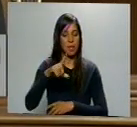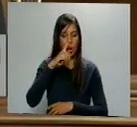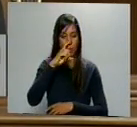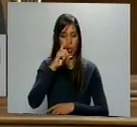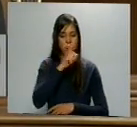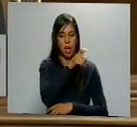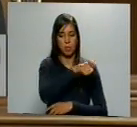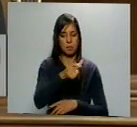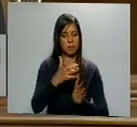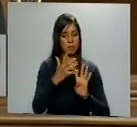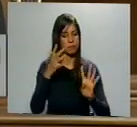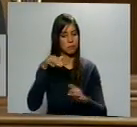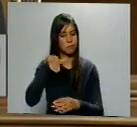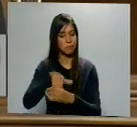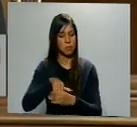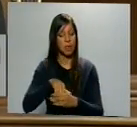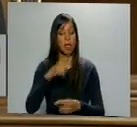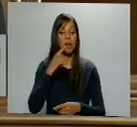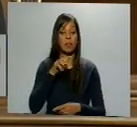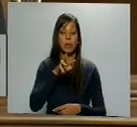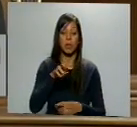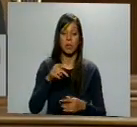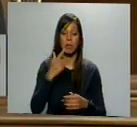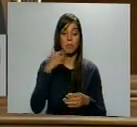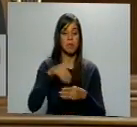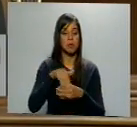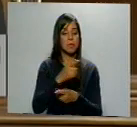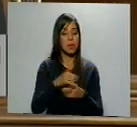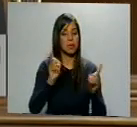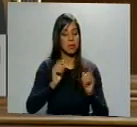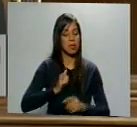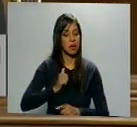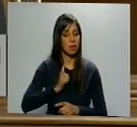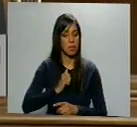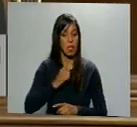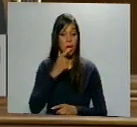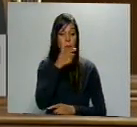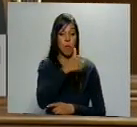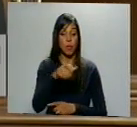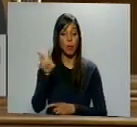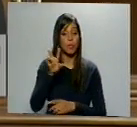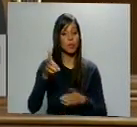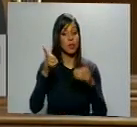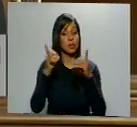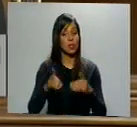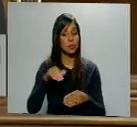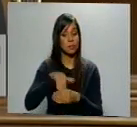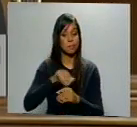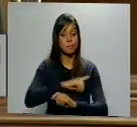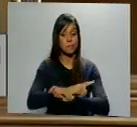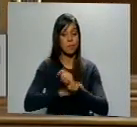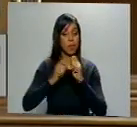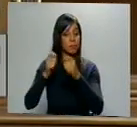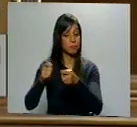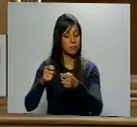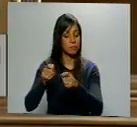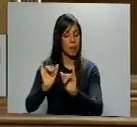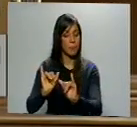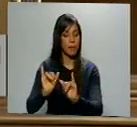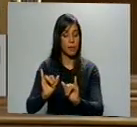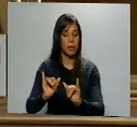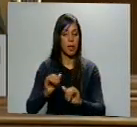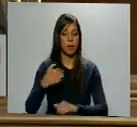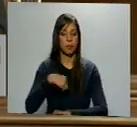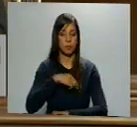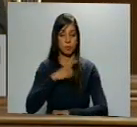2017 en elecciones democráticas, libres, universales, directas y secretas por el pueblo venezolano como depositario del poder originario,